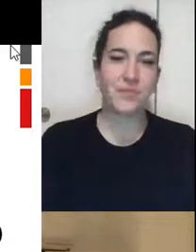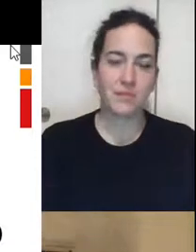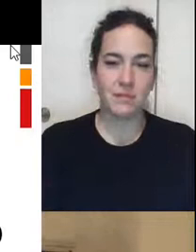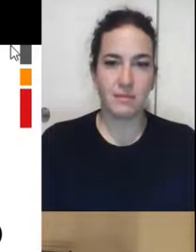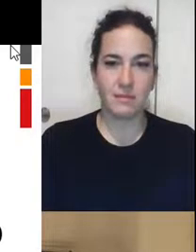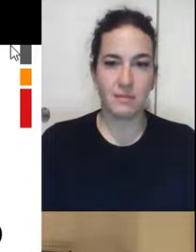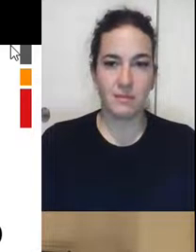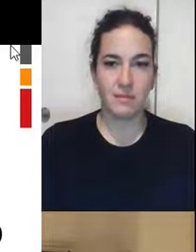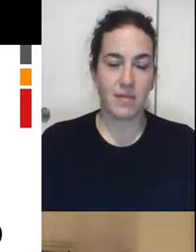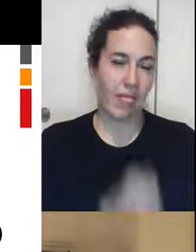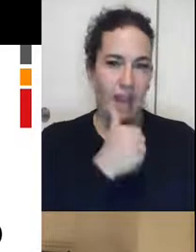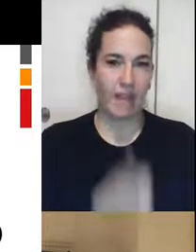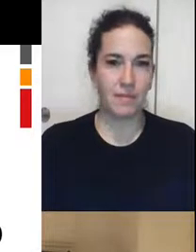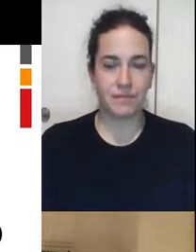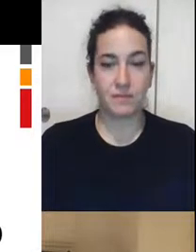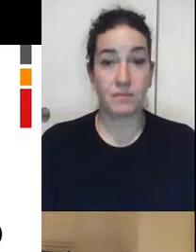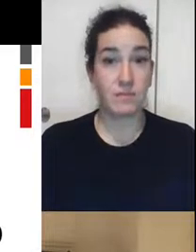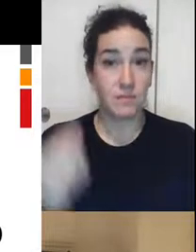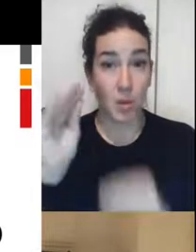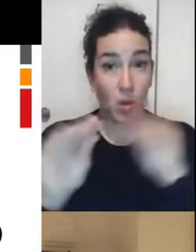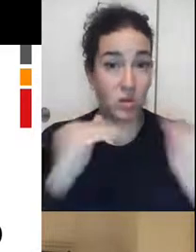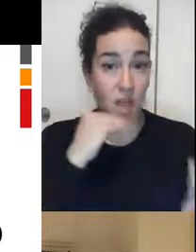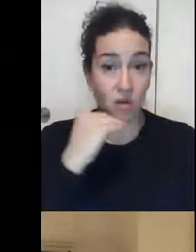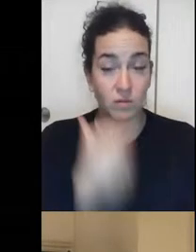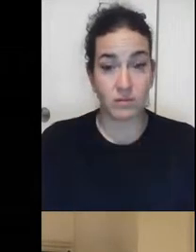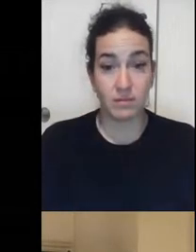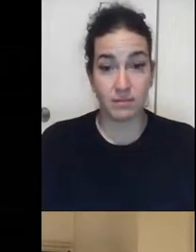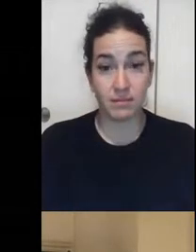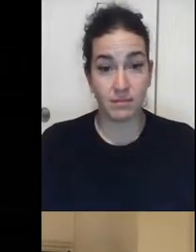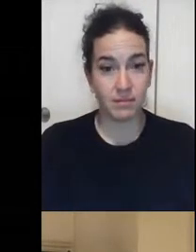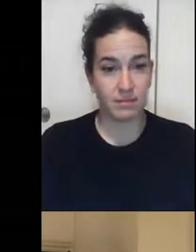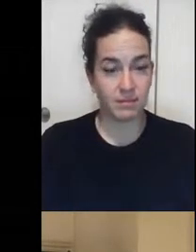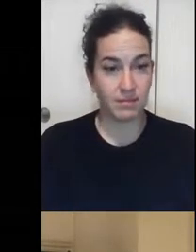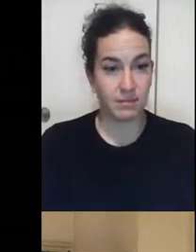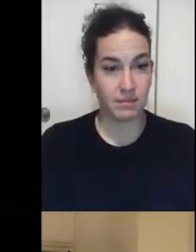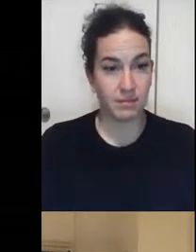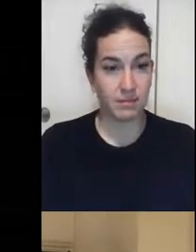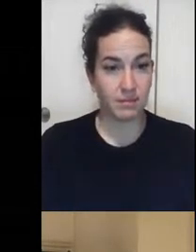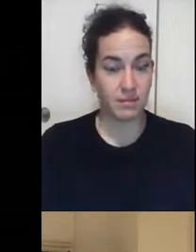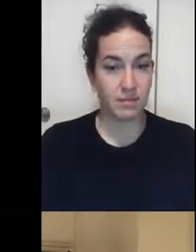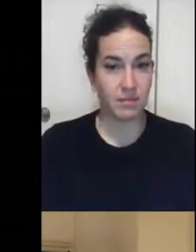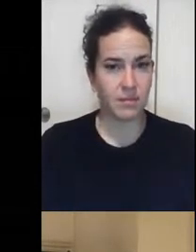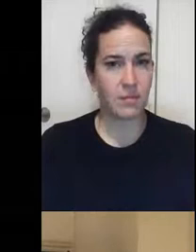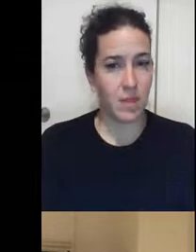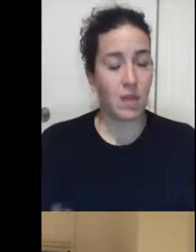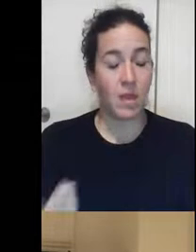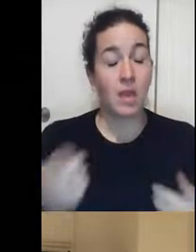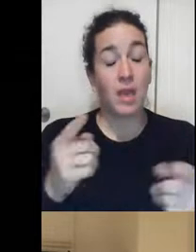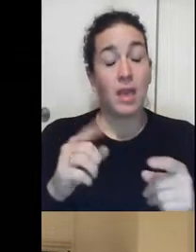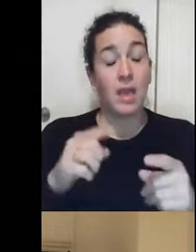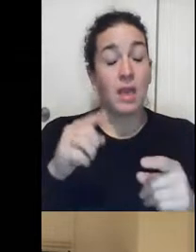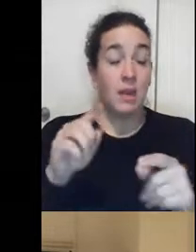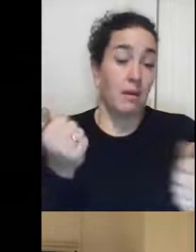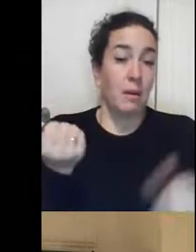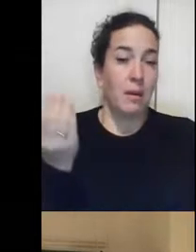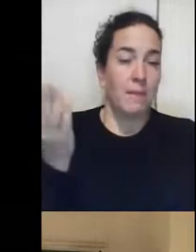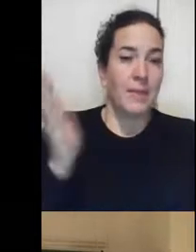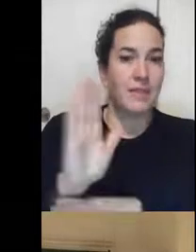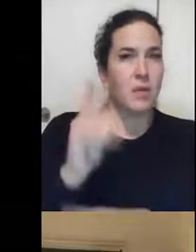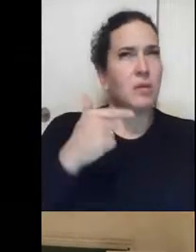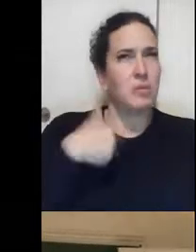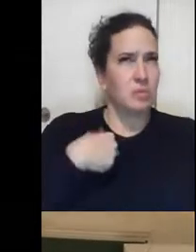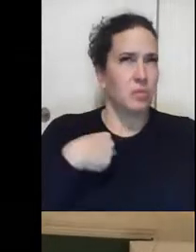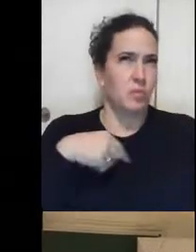De nada. Pues, luego las preguntas. Y después de esta reflexión, sobre la que también me surgen